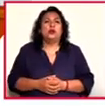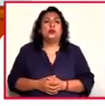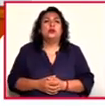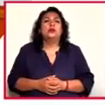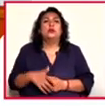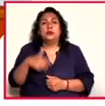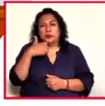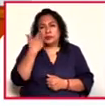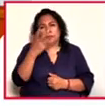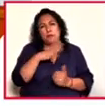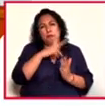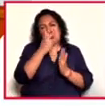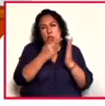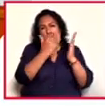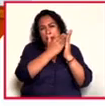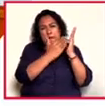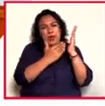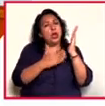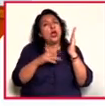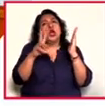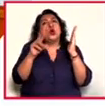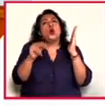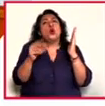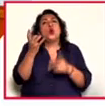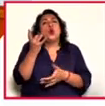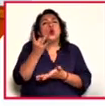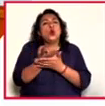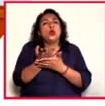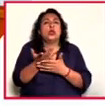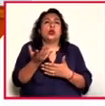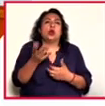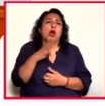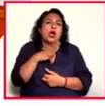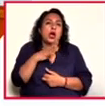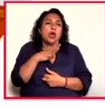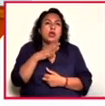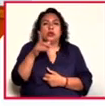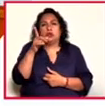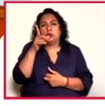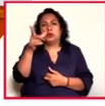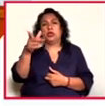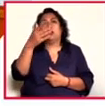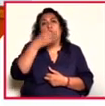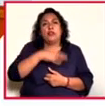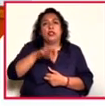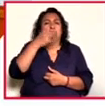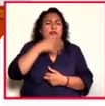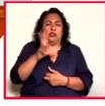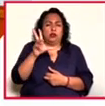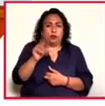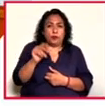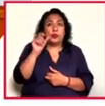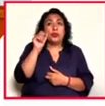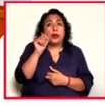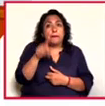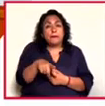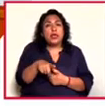un programa que no únicamente nos coloque en el espíritu celebratorio, sino que además